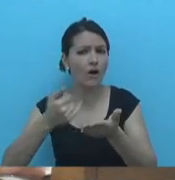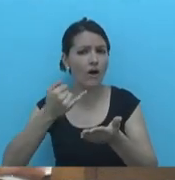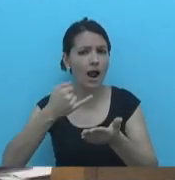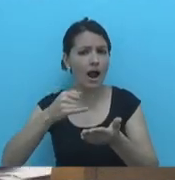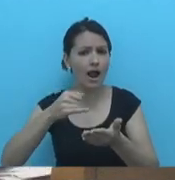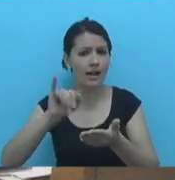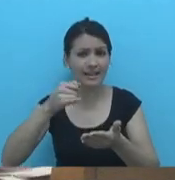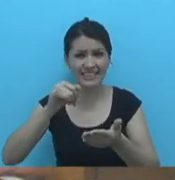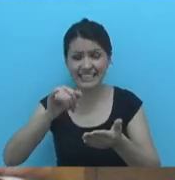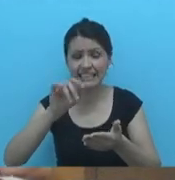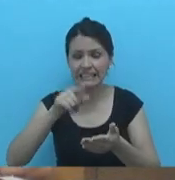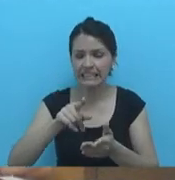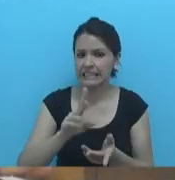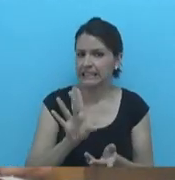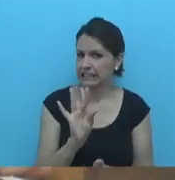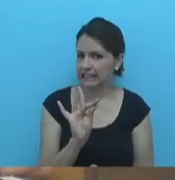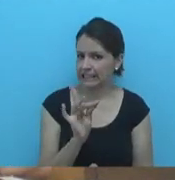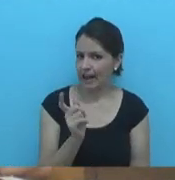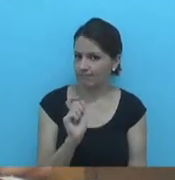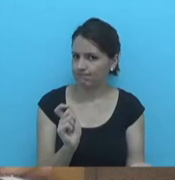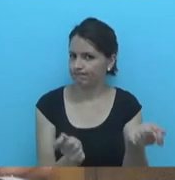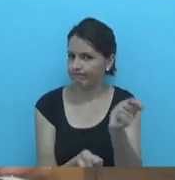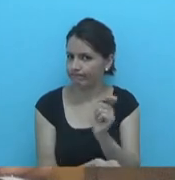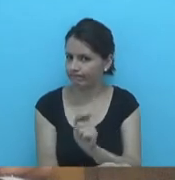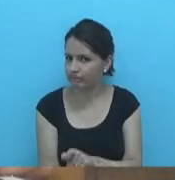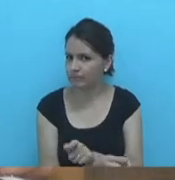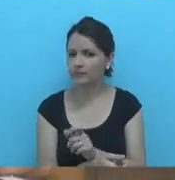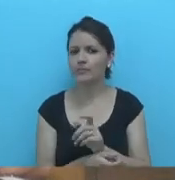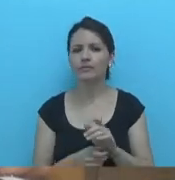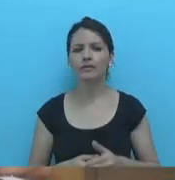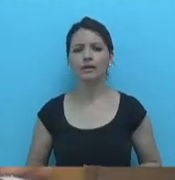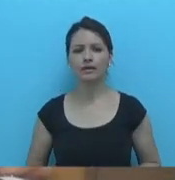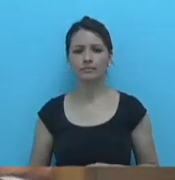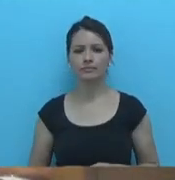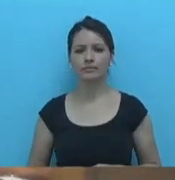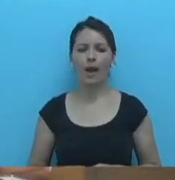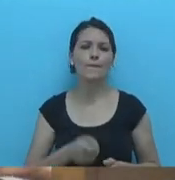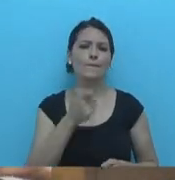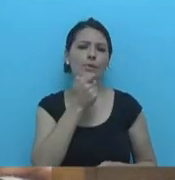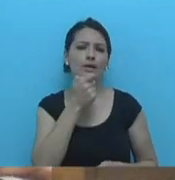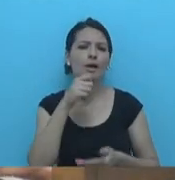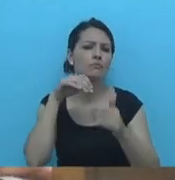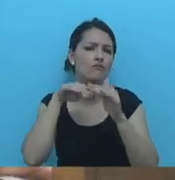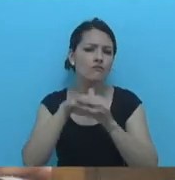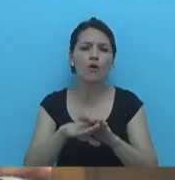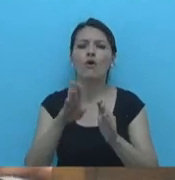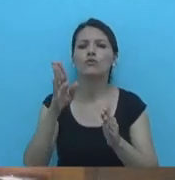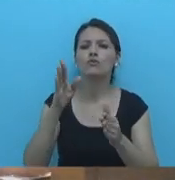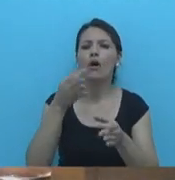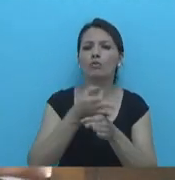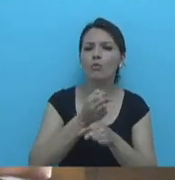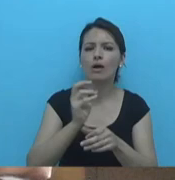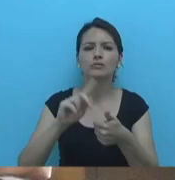productiva como ese fondo que ocupan desde las exenciones para lo que es educación, cultura,